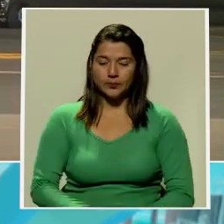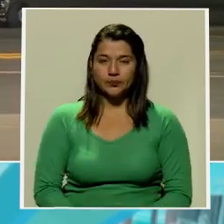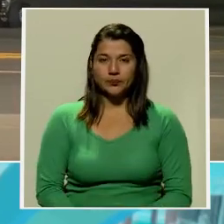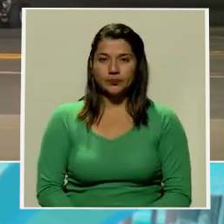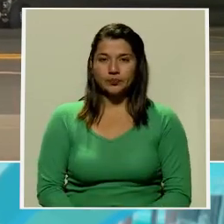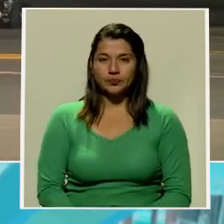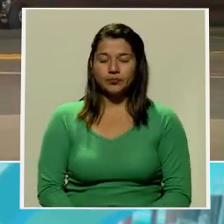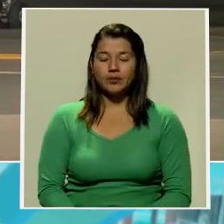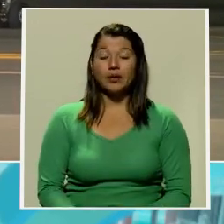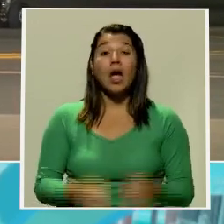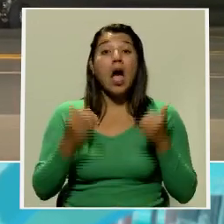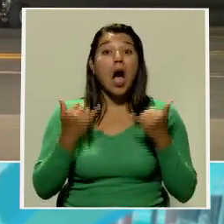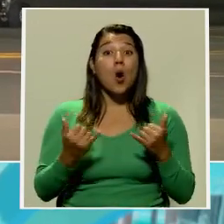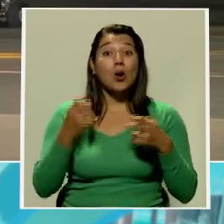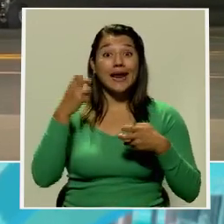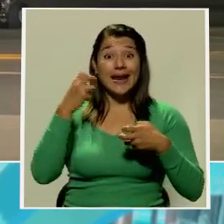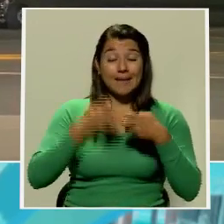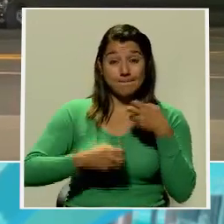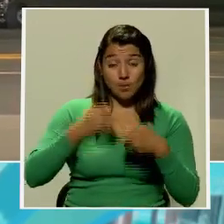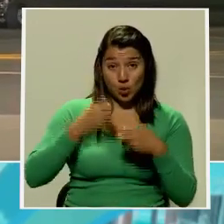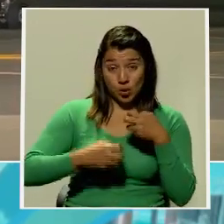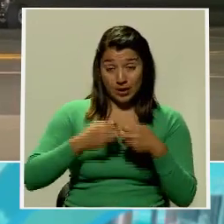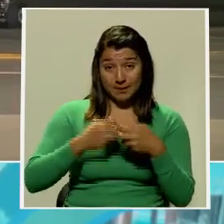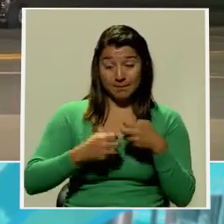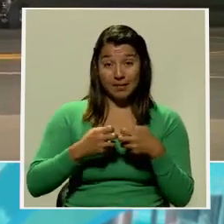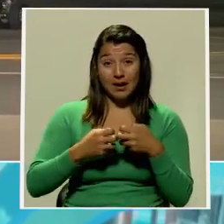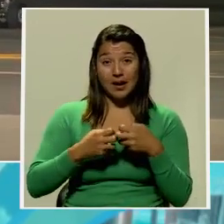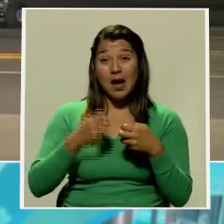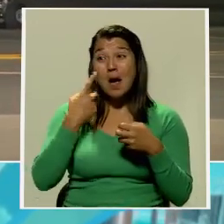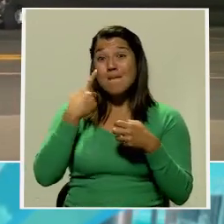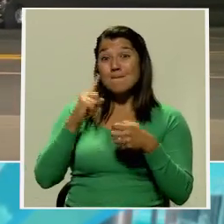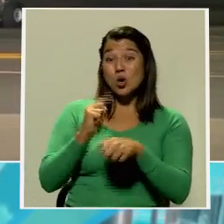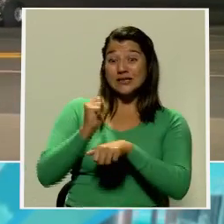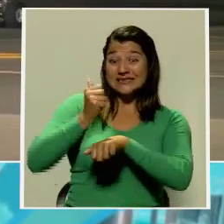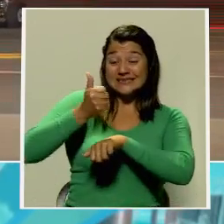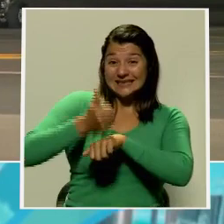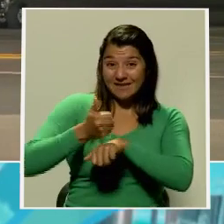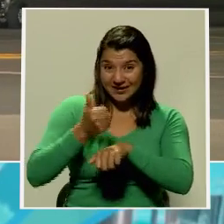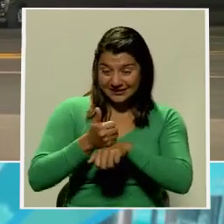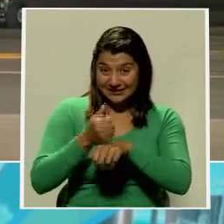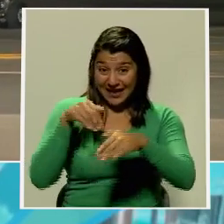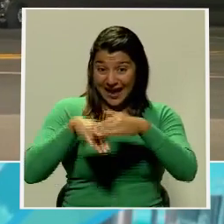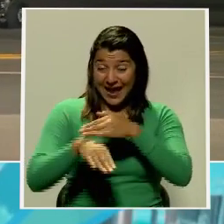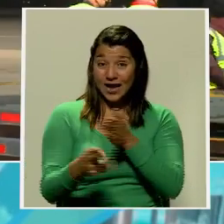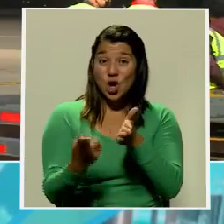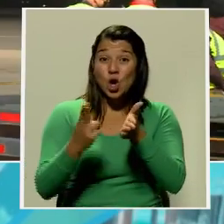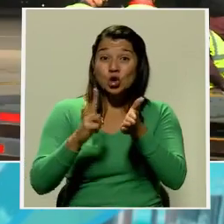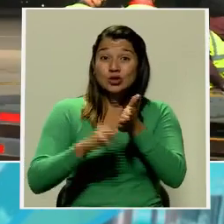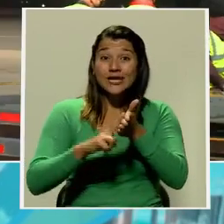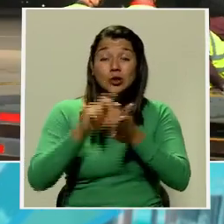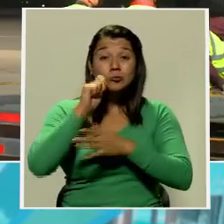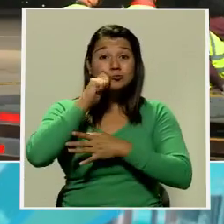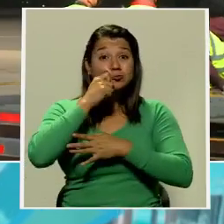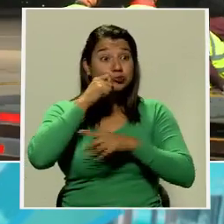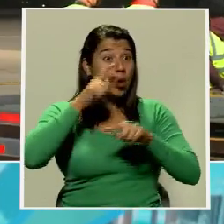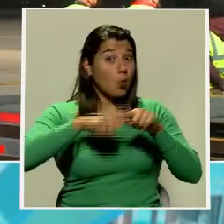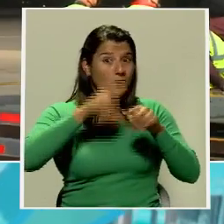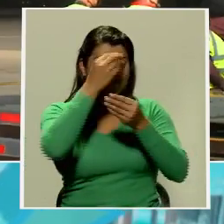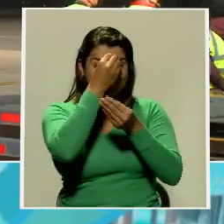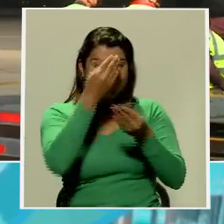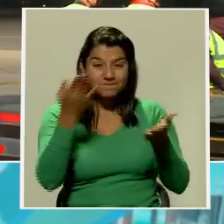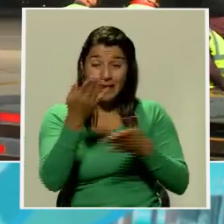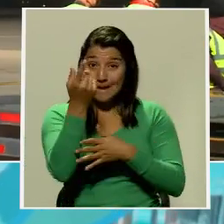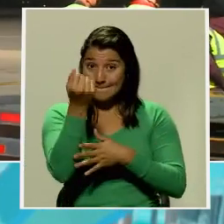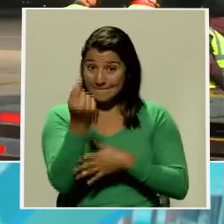La polémica por la imposición de cláusulas que impiden conocer el precio de vacunas se